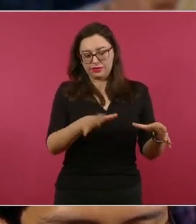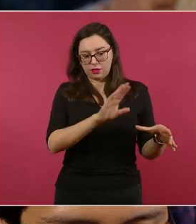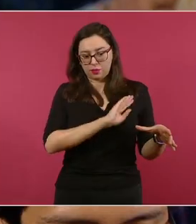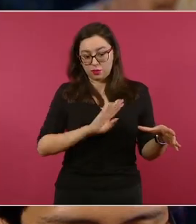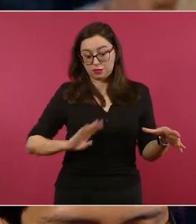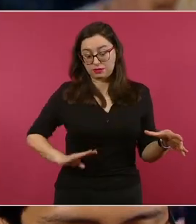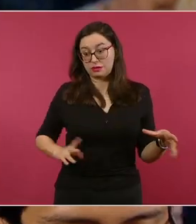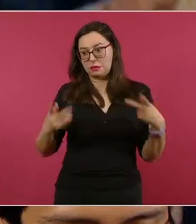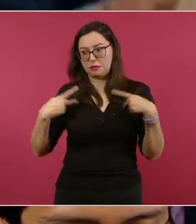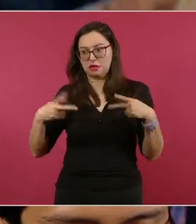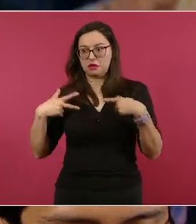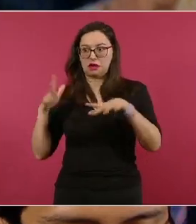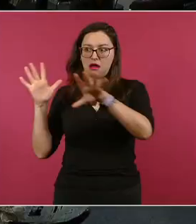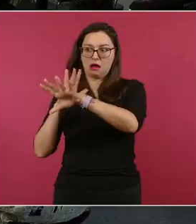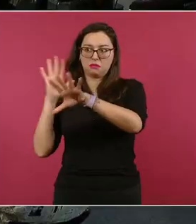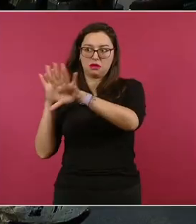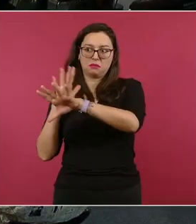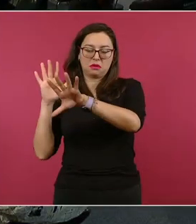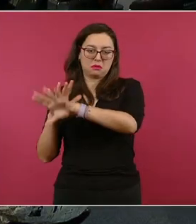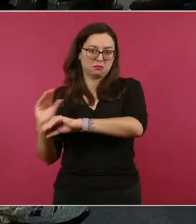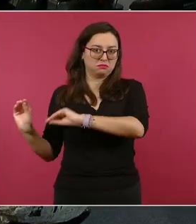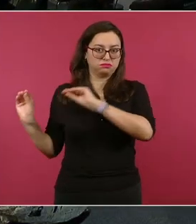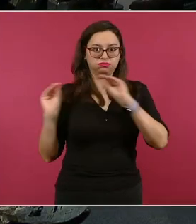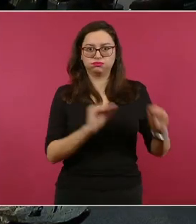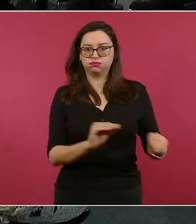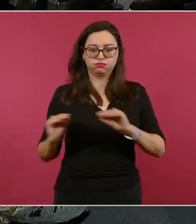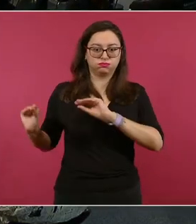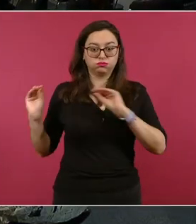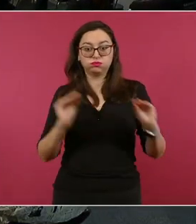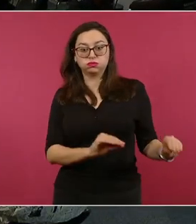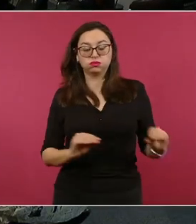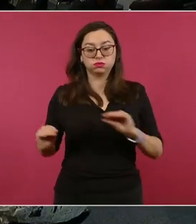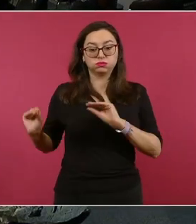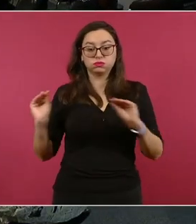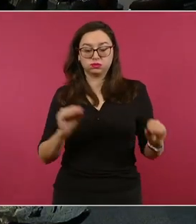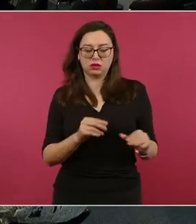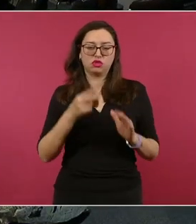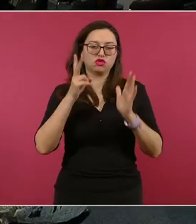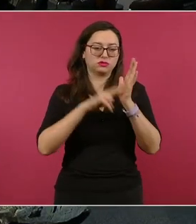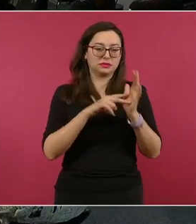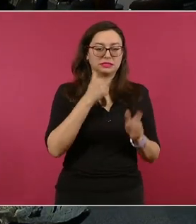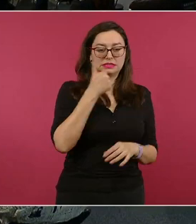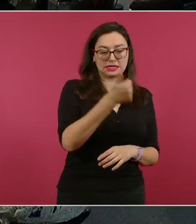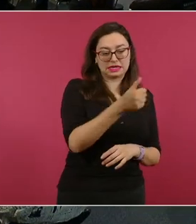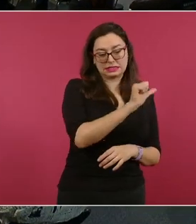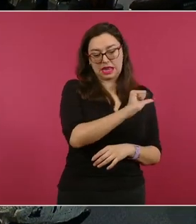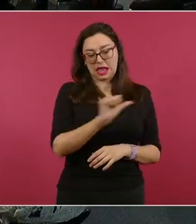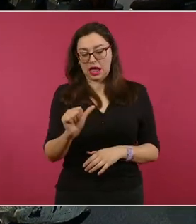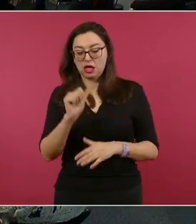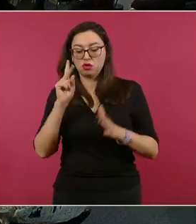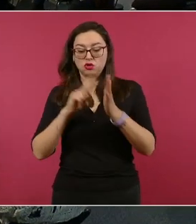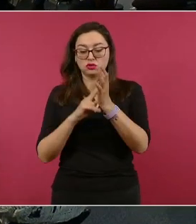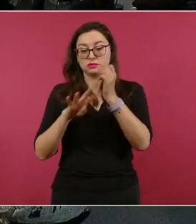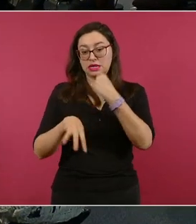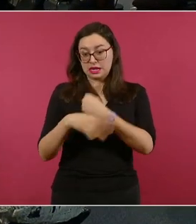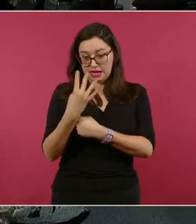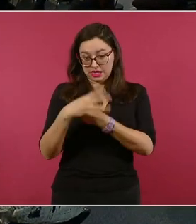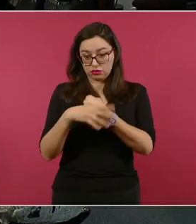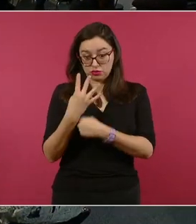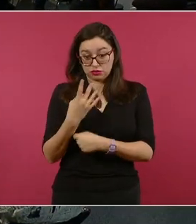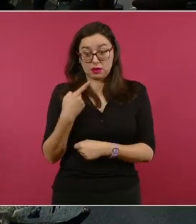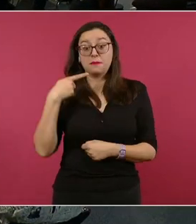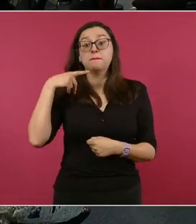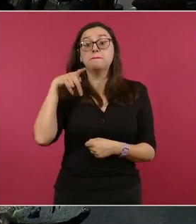10 años lograron tener esa paz porque sí sufrieron violencia de 2006 a 2014. Sin embargo, en los últimos días han llegado algunos